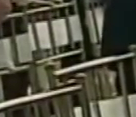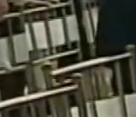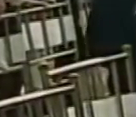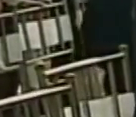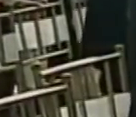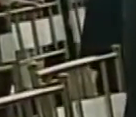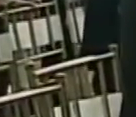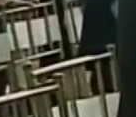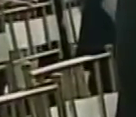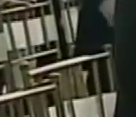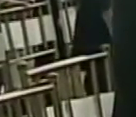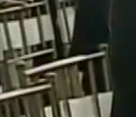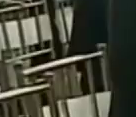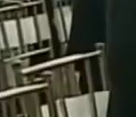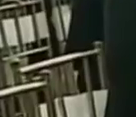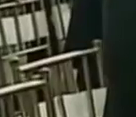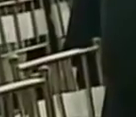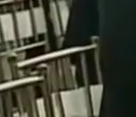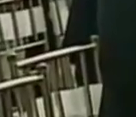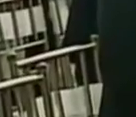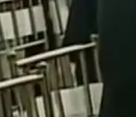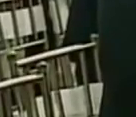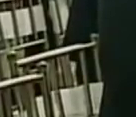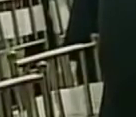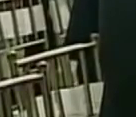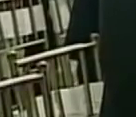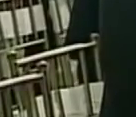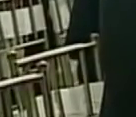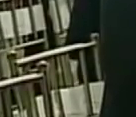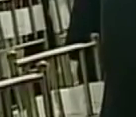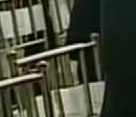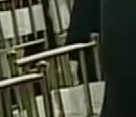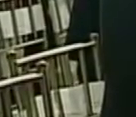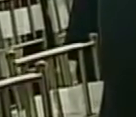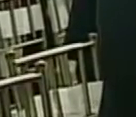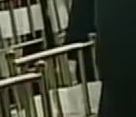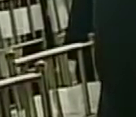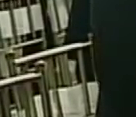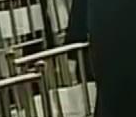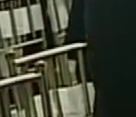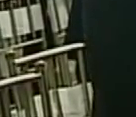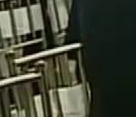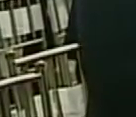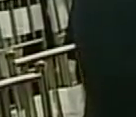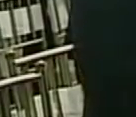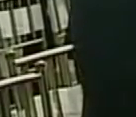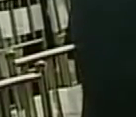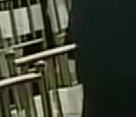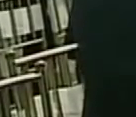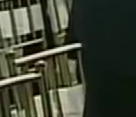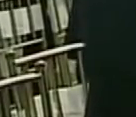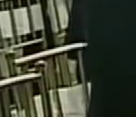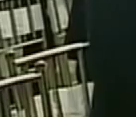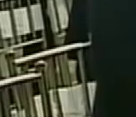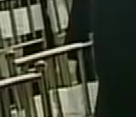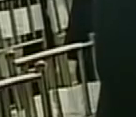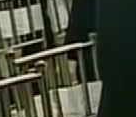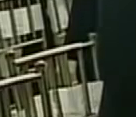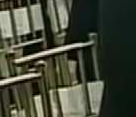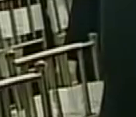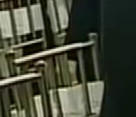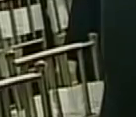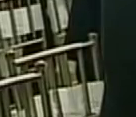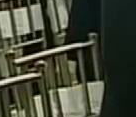200 empresarios que se preparan para participar en este importante y destacado evento internacional, la primera feria